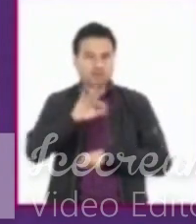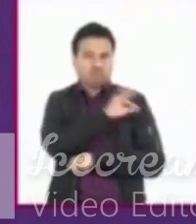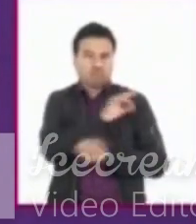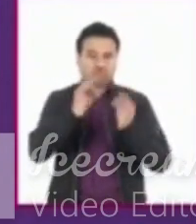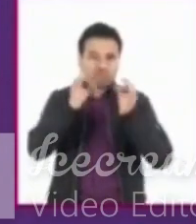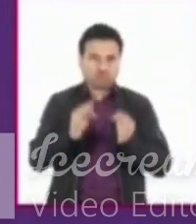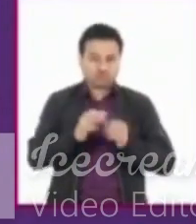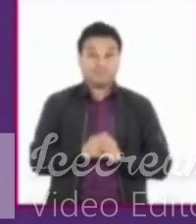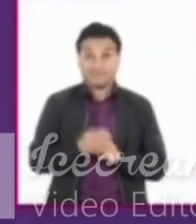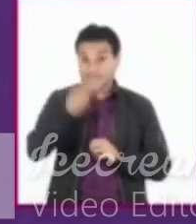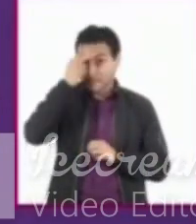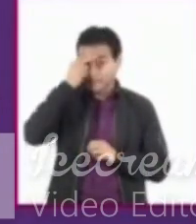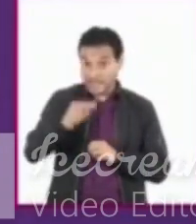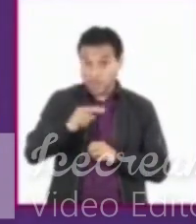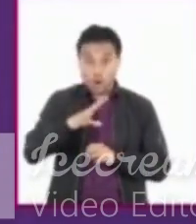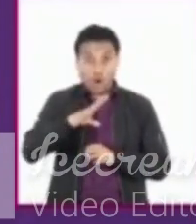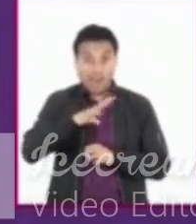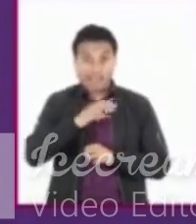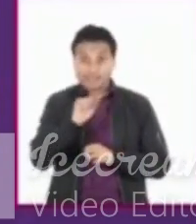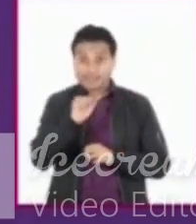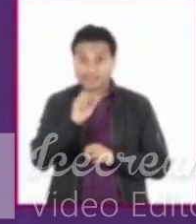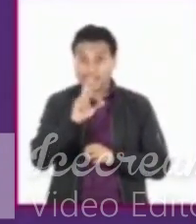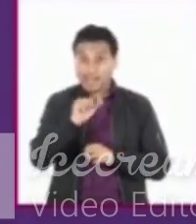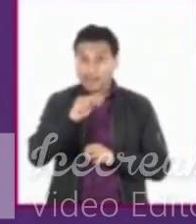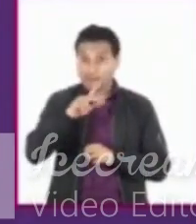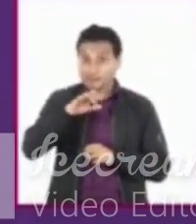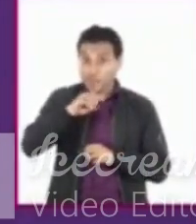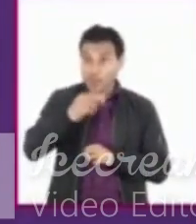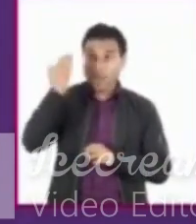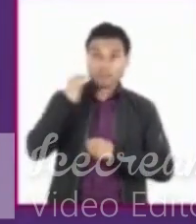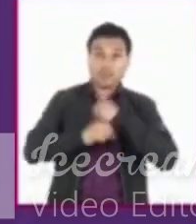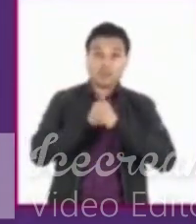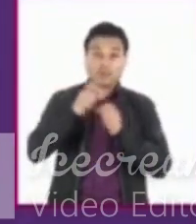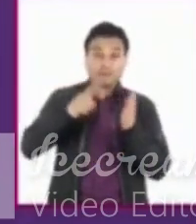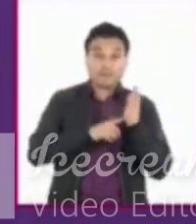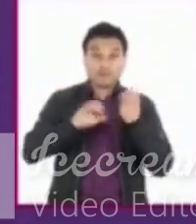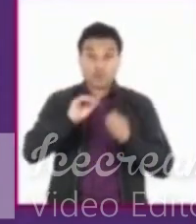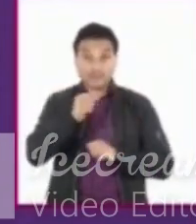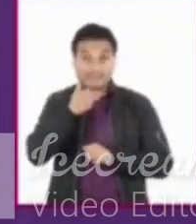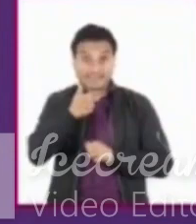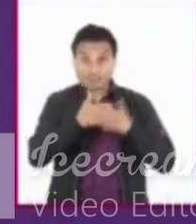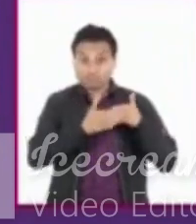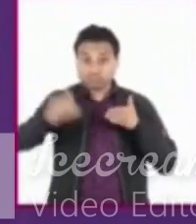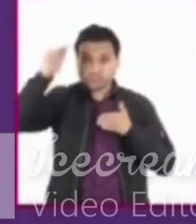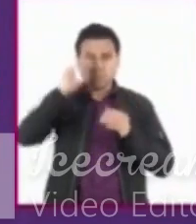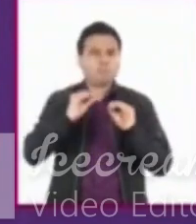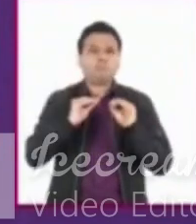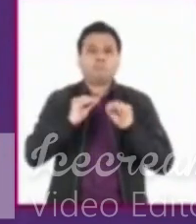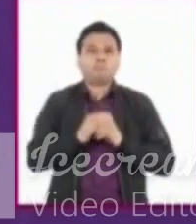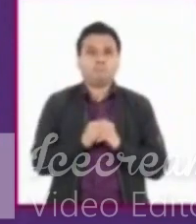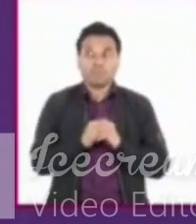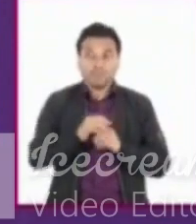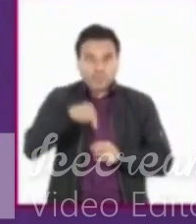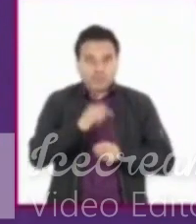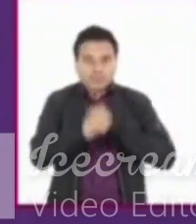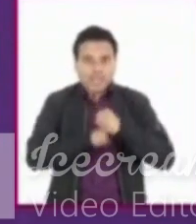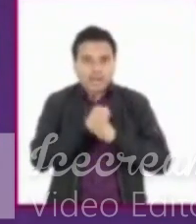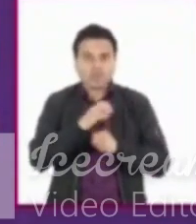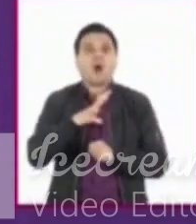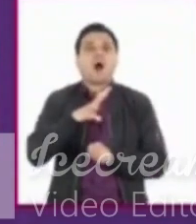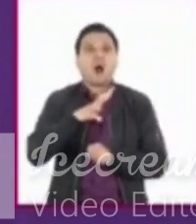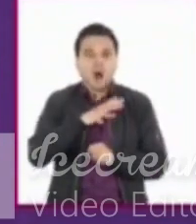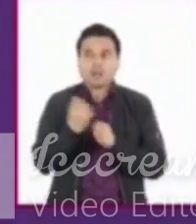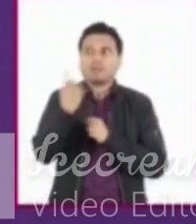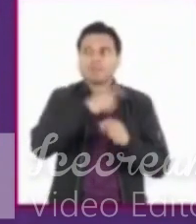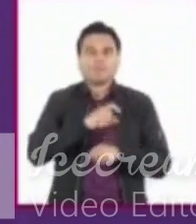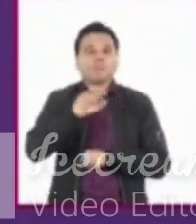México no se han registrado brotes de sarampión desde 1996, este año se presentaron 20 casos aislados